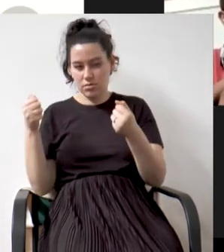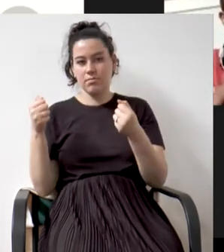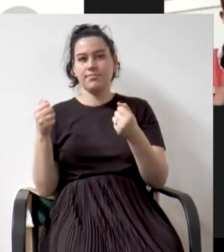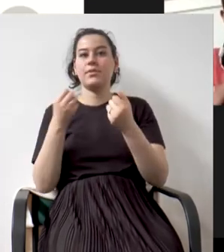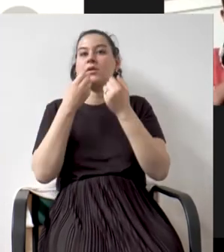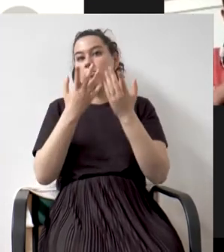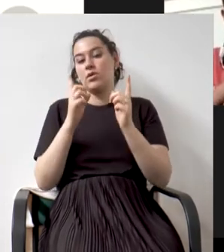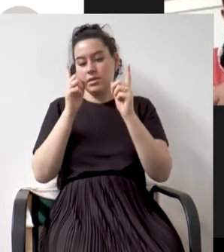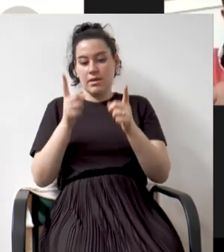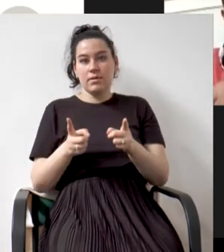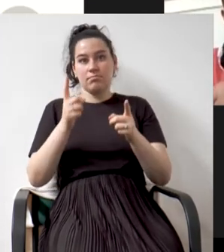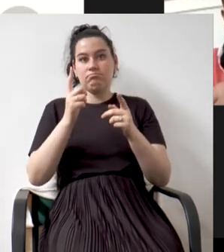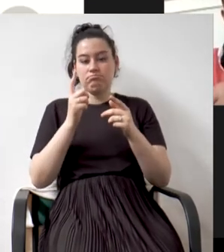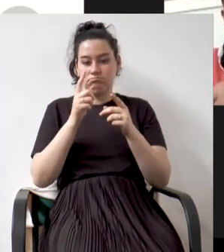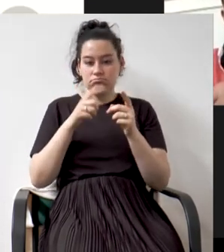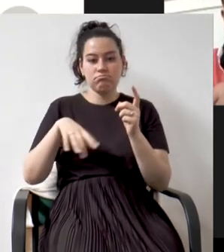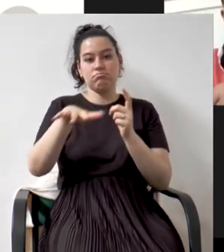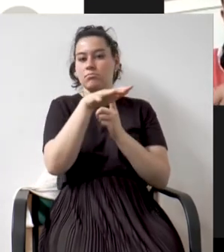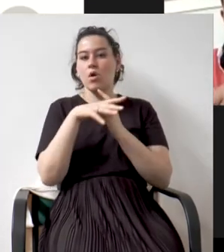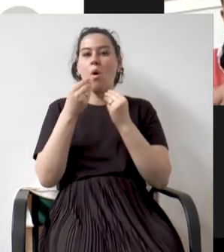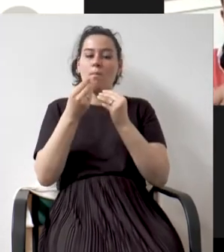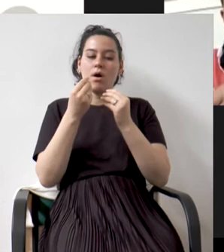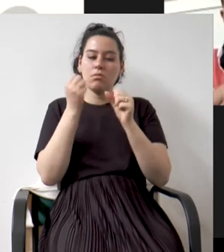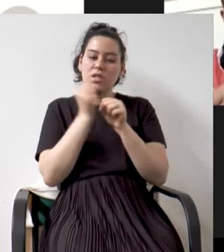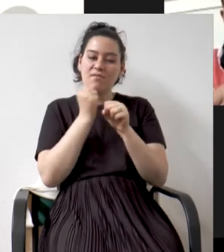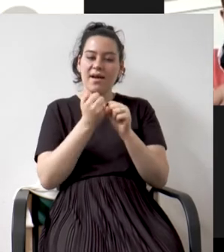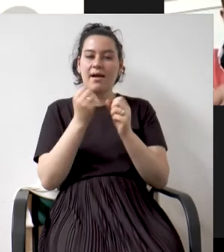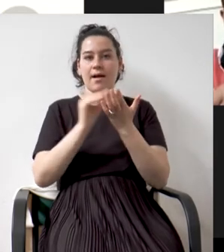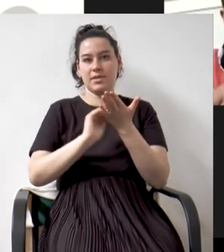la construcción de la estructura administrativa.